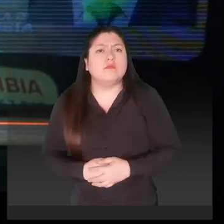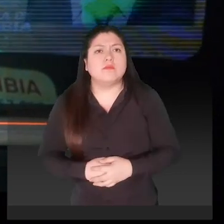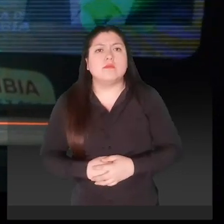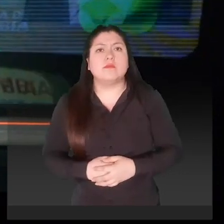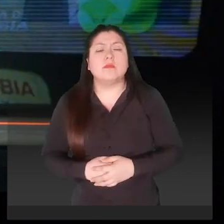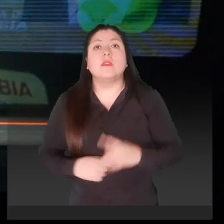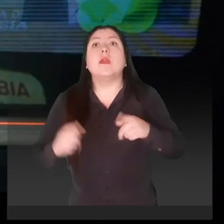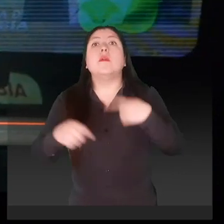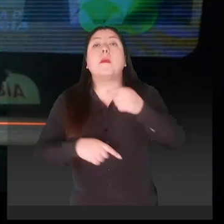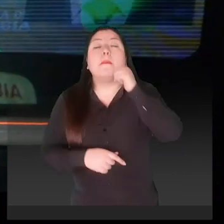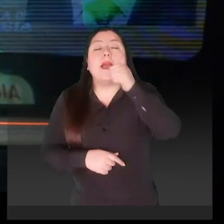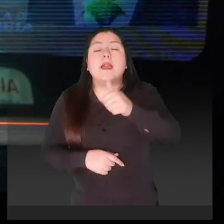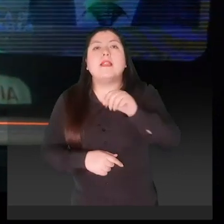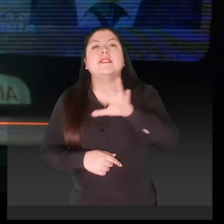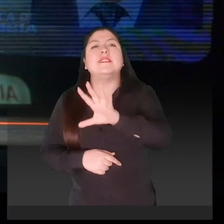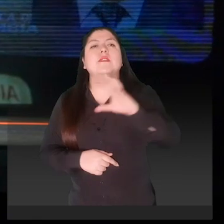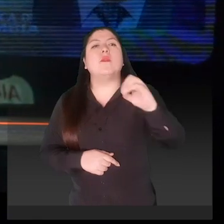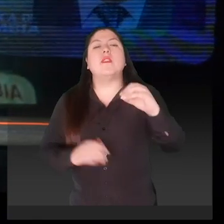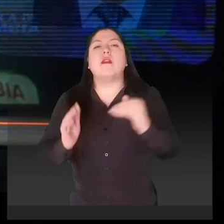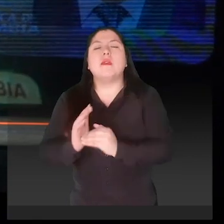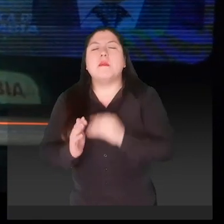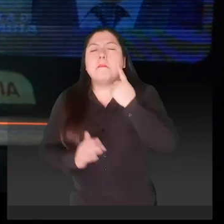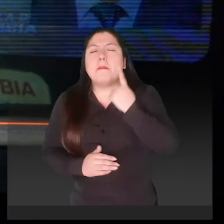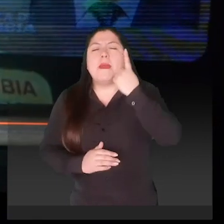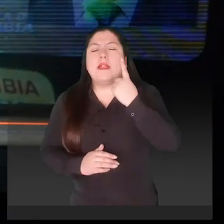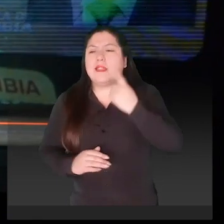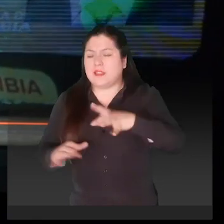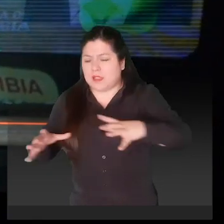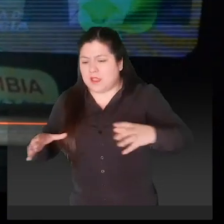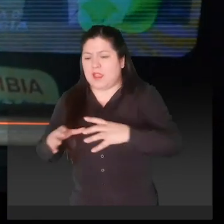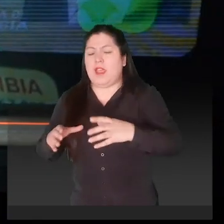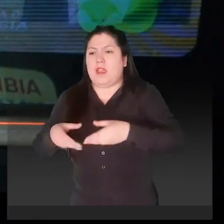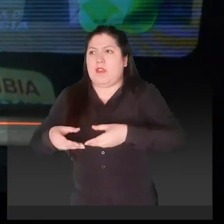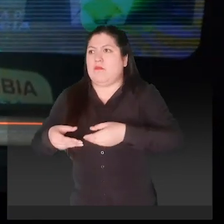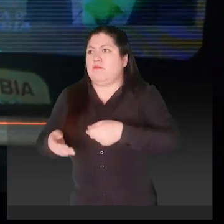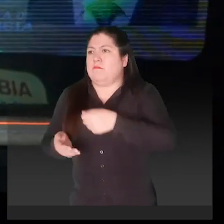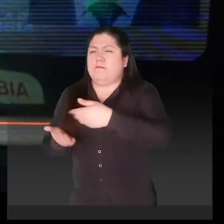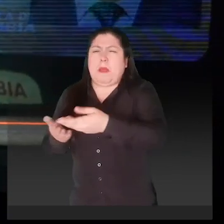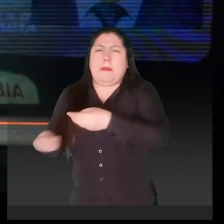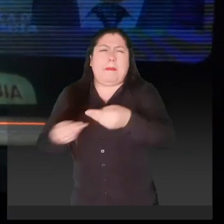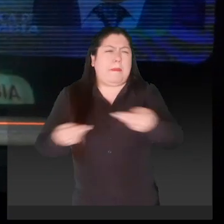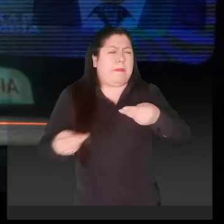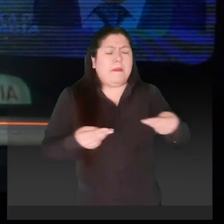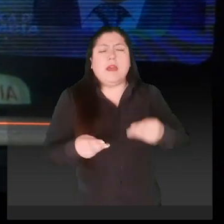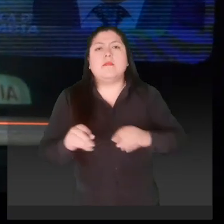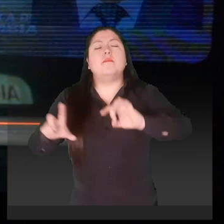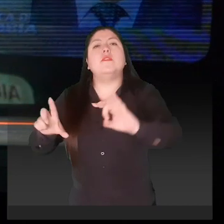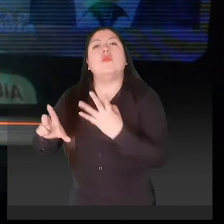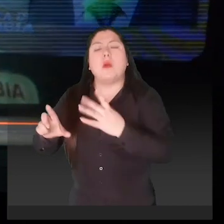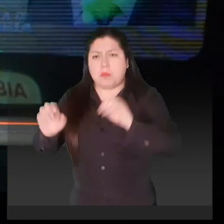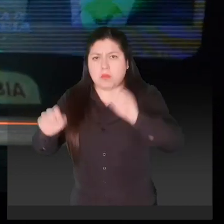documento tendrá acceso a muchas cosas. Todo depende de la interoperabilidad que podamos tener. Lo más importante es que si se llega a